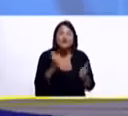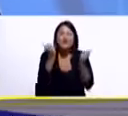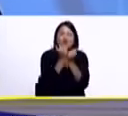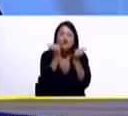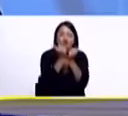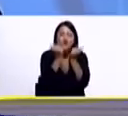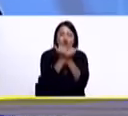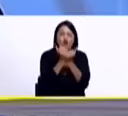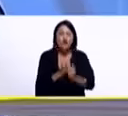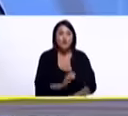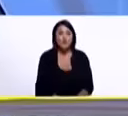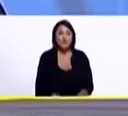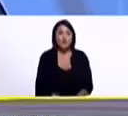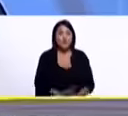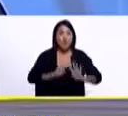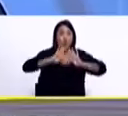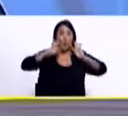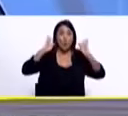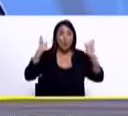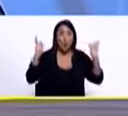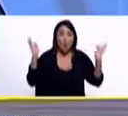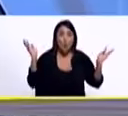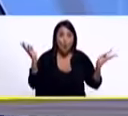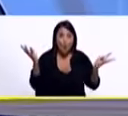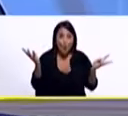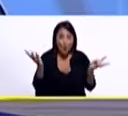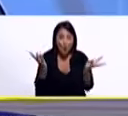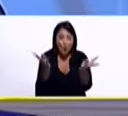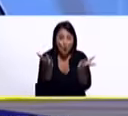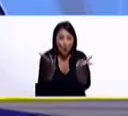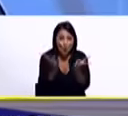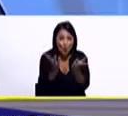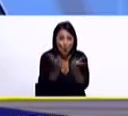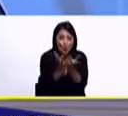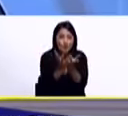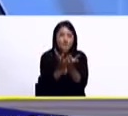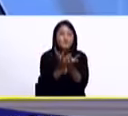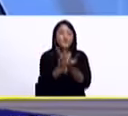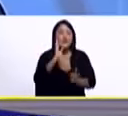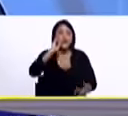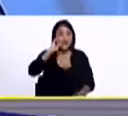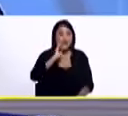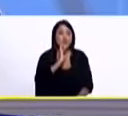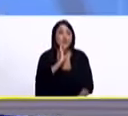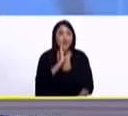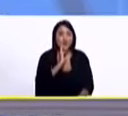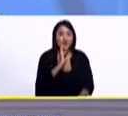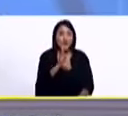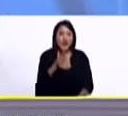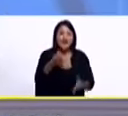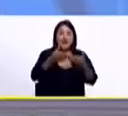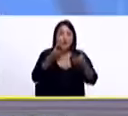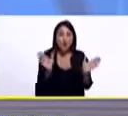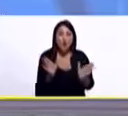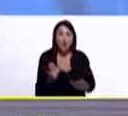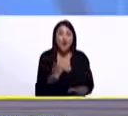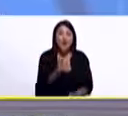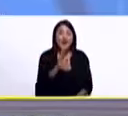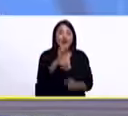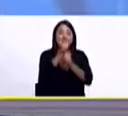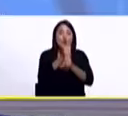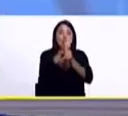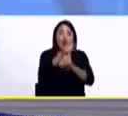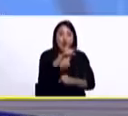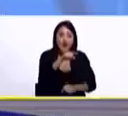Esa joya arquitectónica del Monumental, donde se inauguró la Serie del Caribe de este